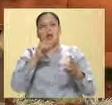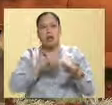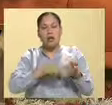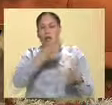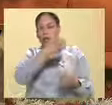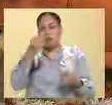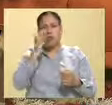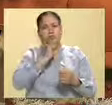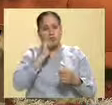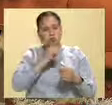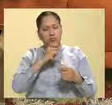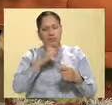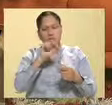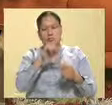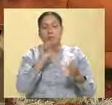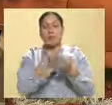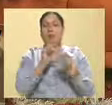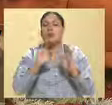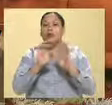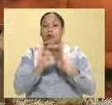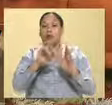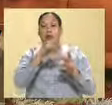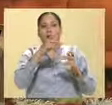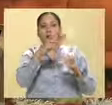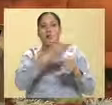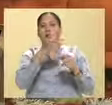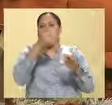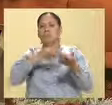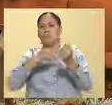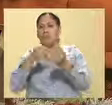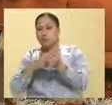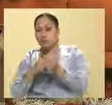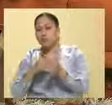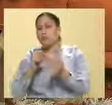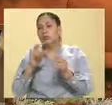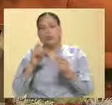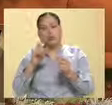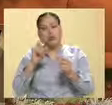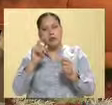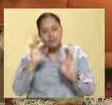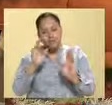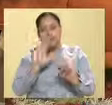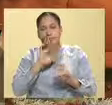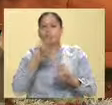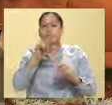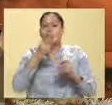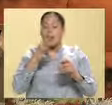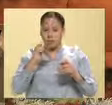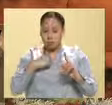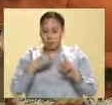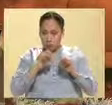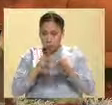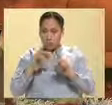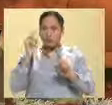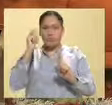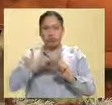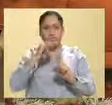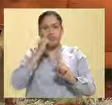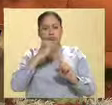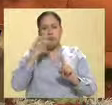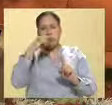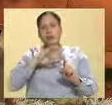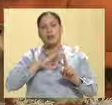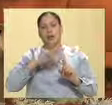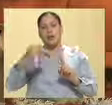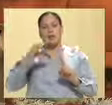regulado absolutamente, y por supuesto el usuario tiene que contar con la protección suficiente de un condón para evitar cualquier infección de transmisión